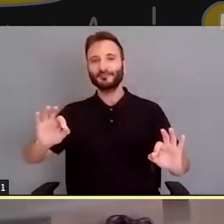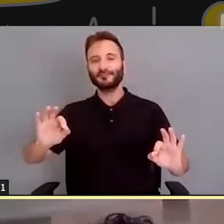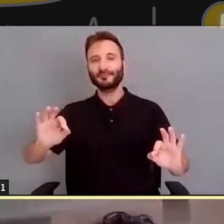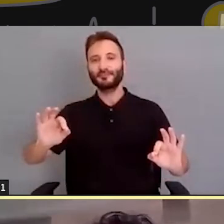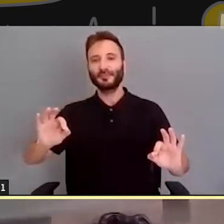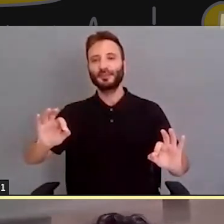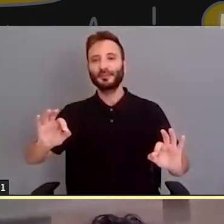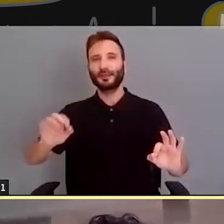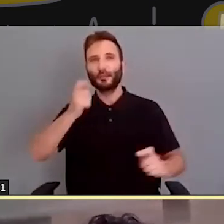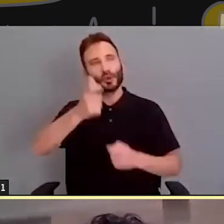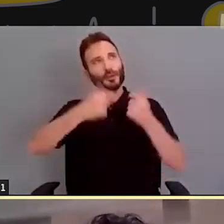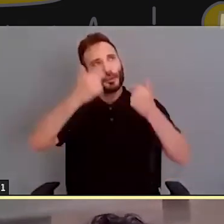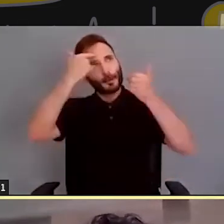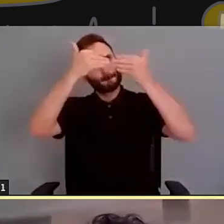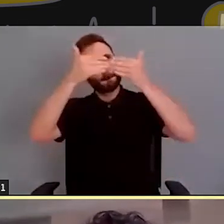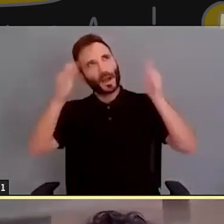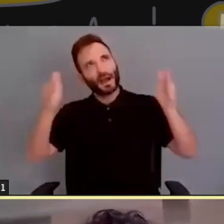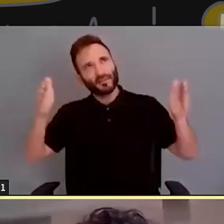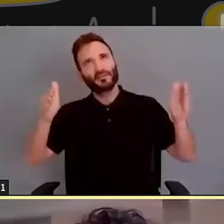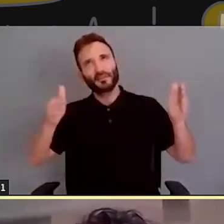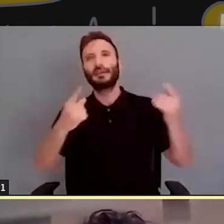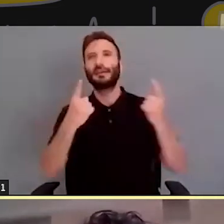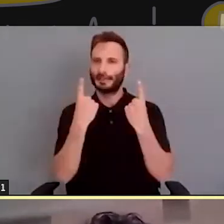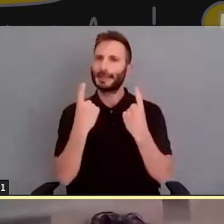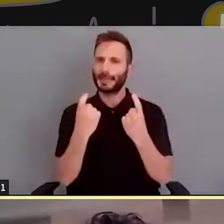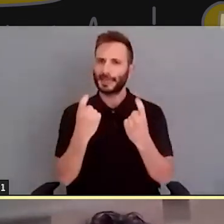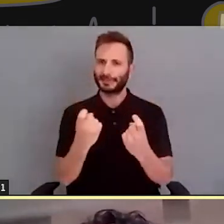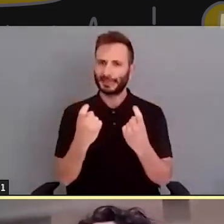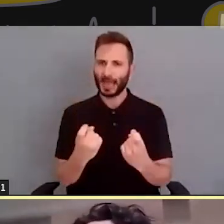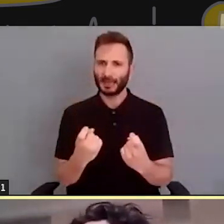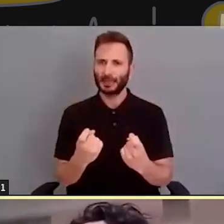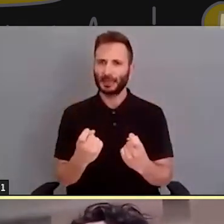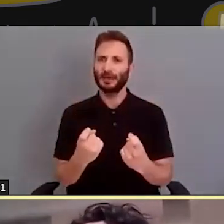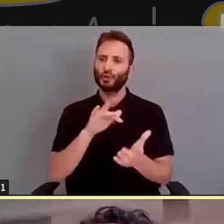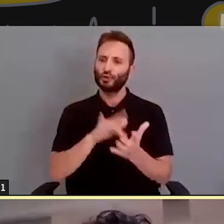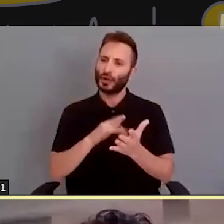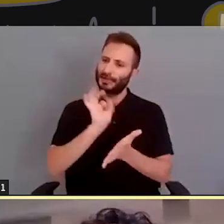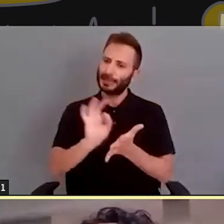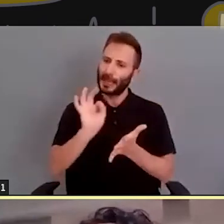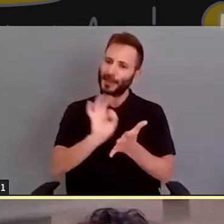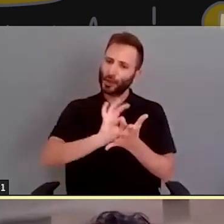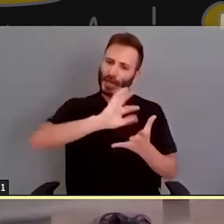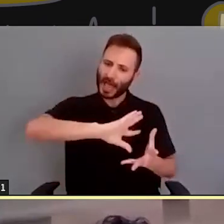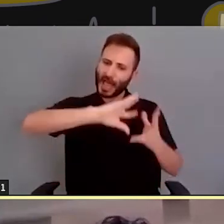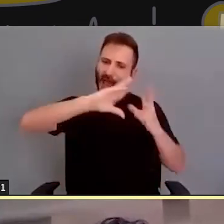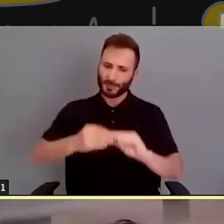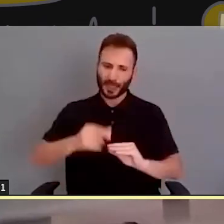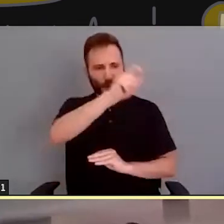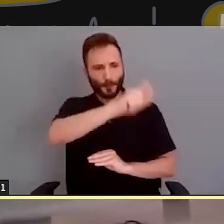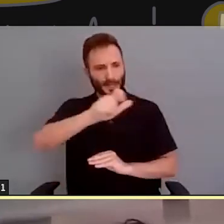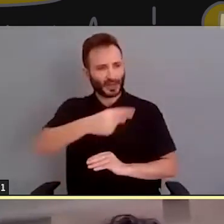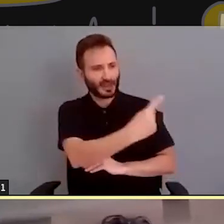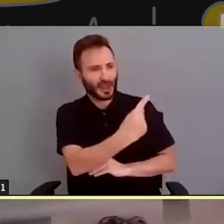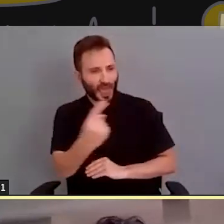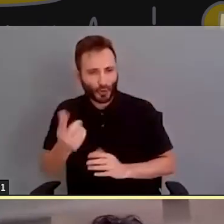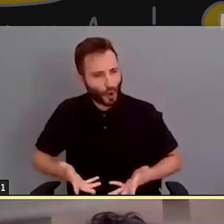digamos, abrió la luz y se vio que era necesario pues ofrecer unos servicios adaptados a las necesidades de las personas en función